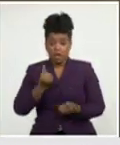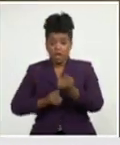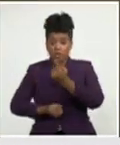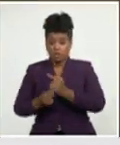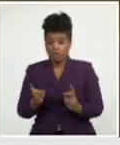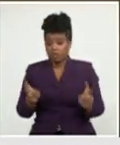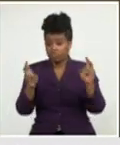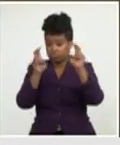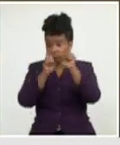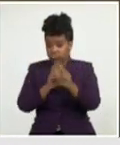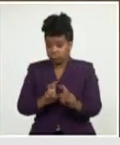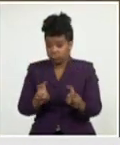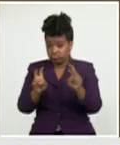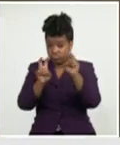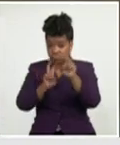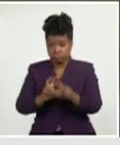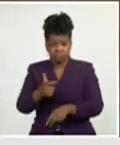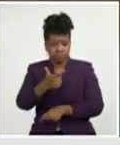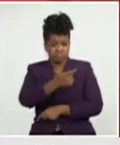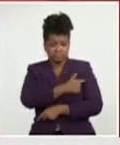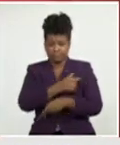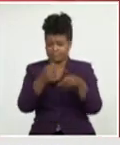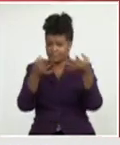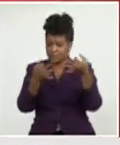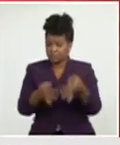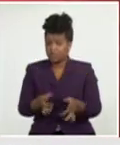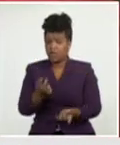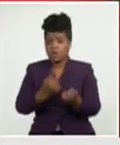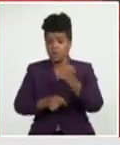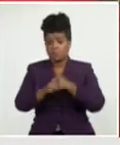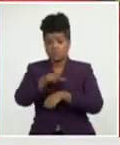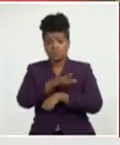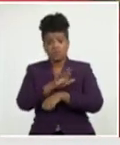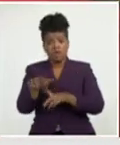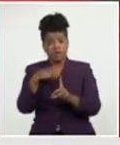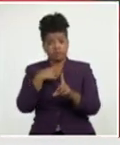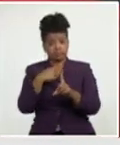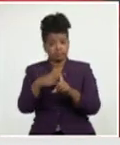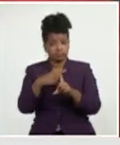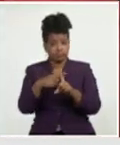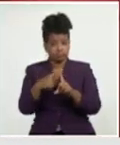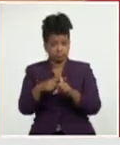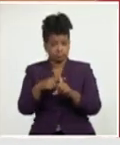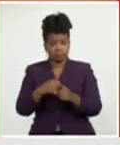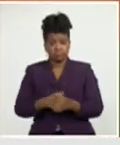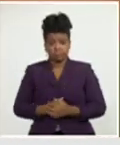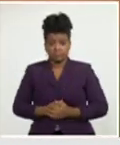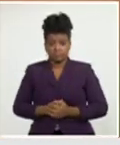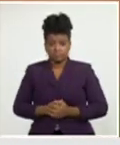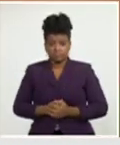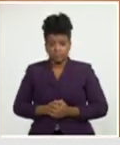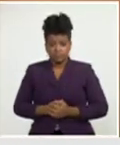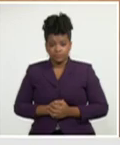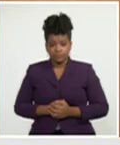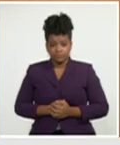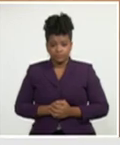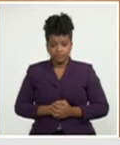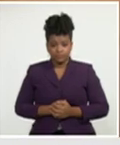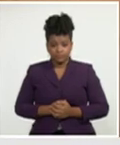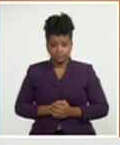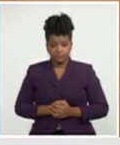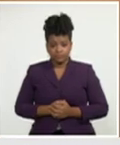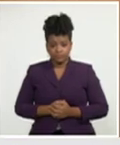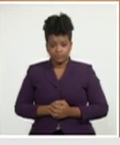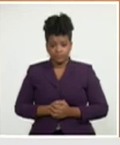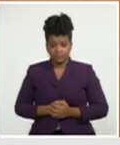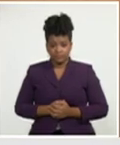las vacunas que han avanzado, incluso las que están hoy ya en fase de autorizo de uso de emergencia o alguna modalidad de registro sanitario